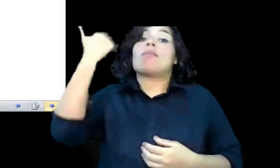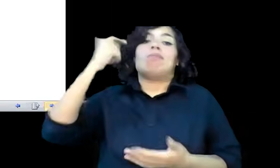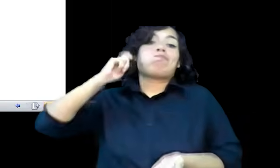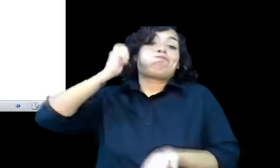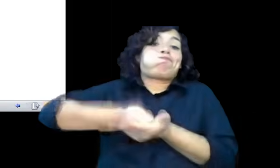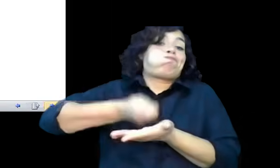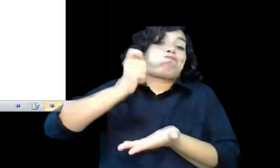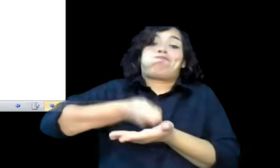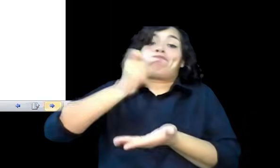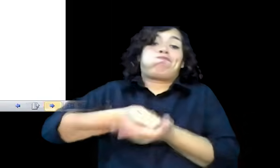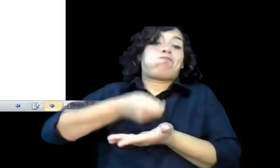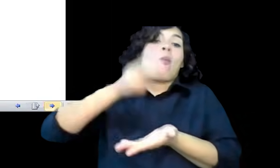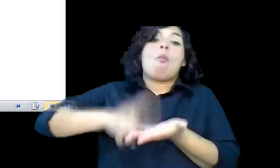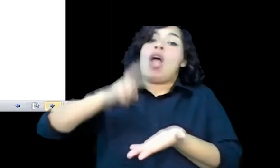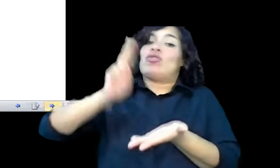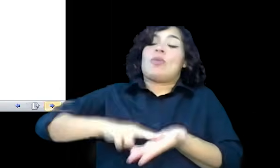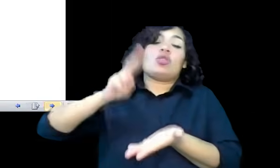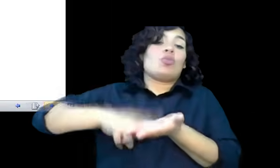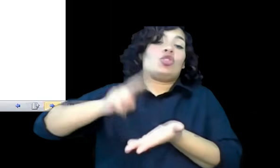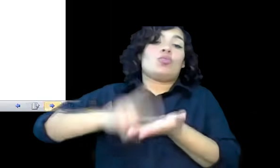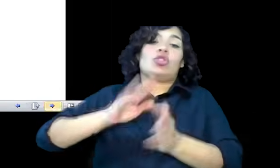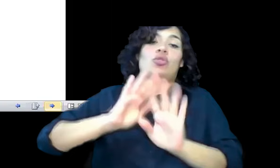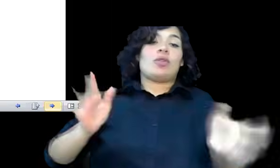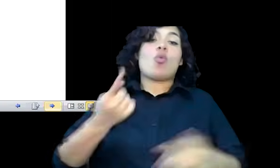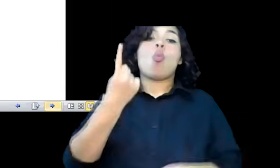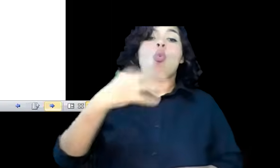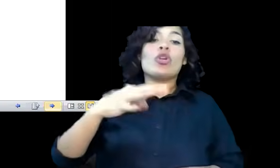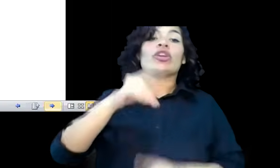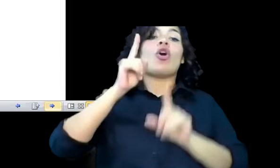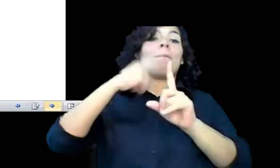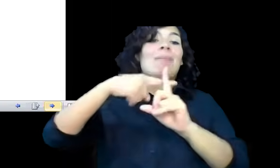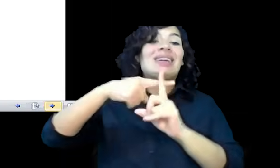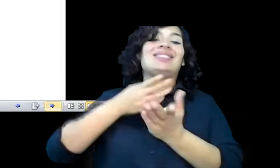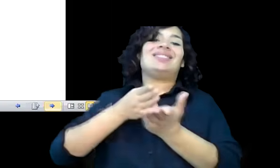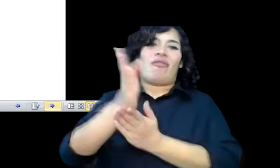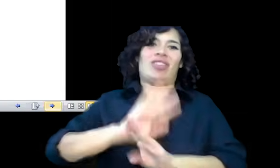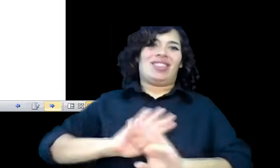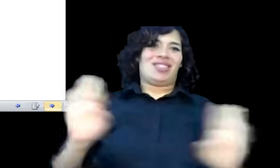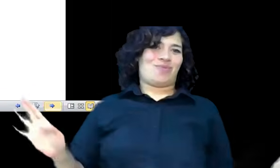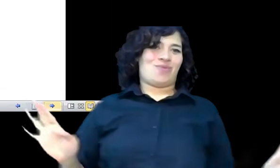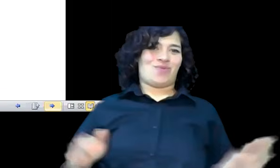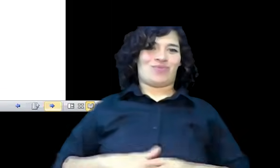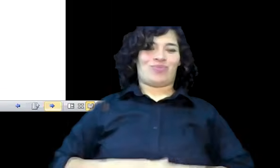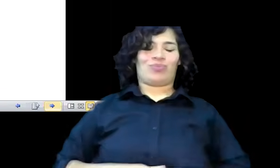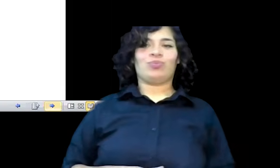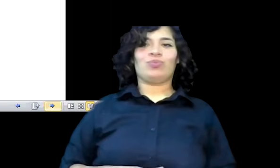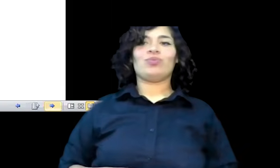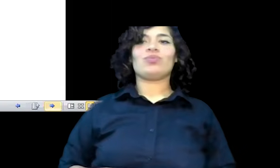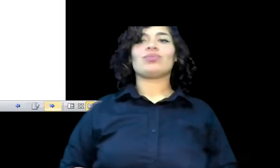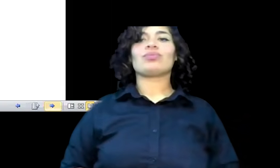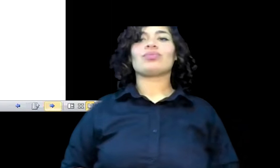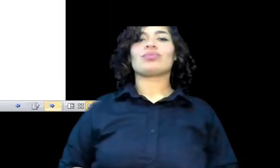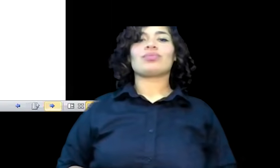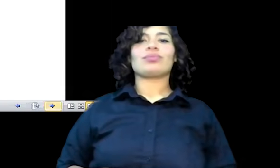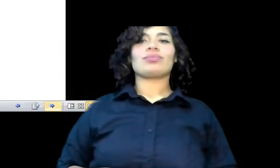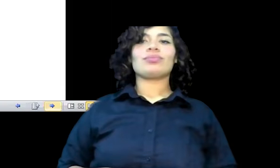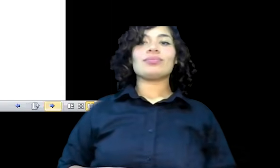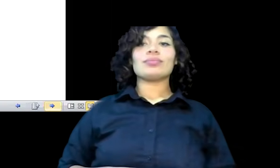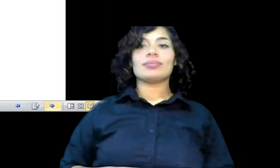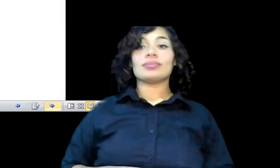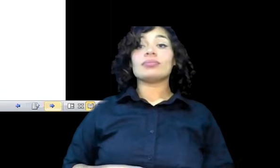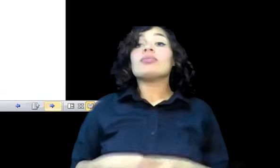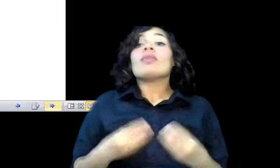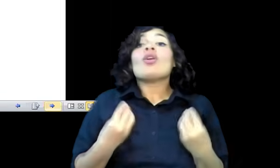el impuesto, siempre decimos, con carácter de pago único y definitivo.